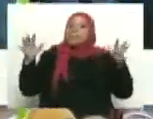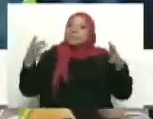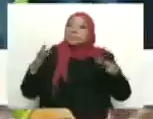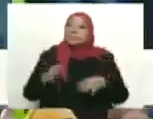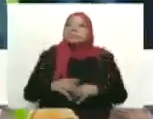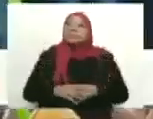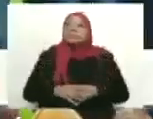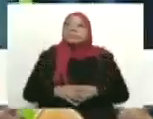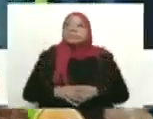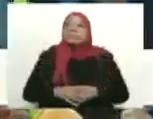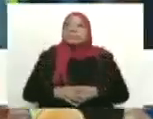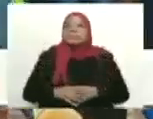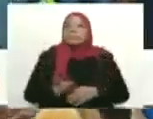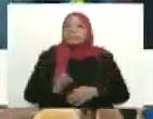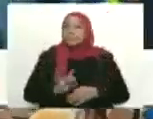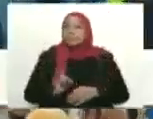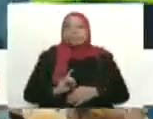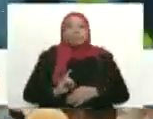hombres! ¿No?